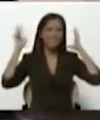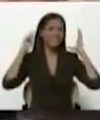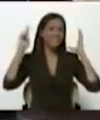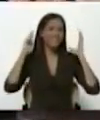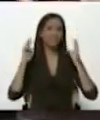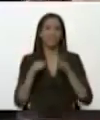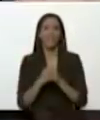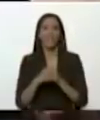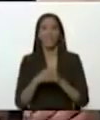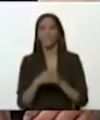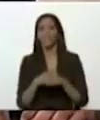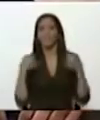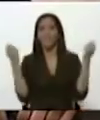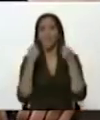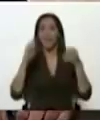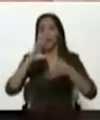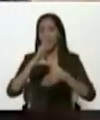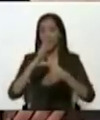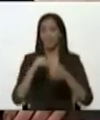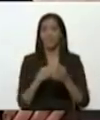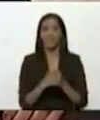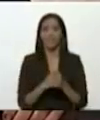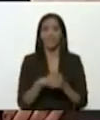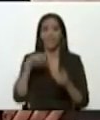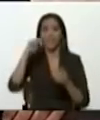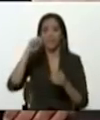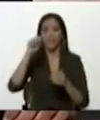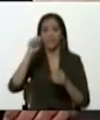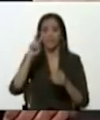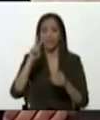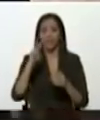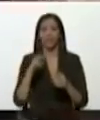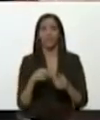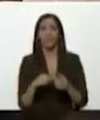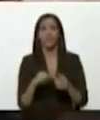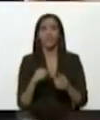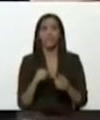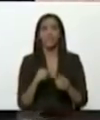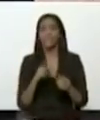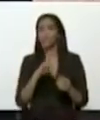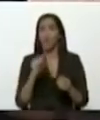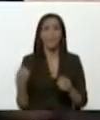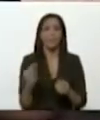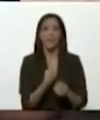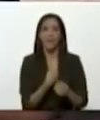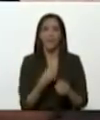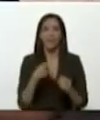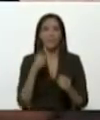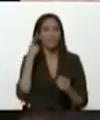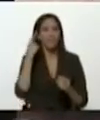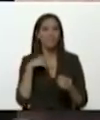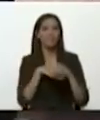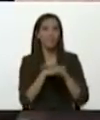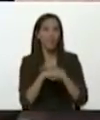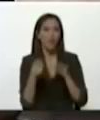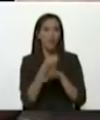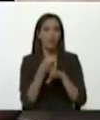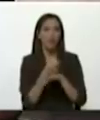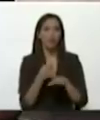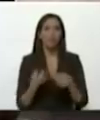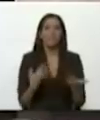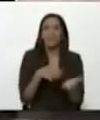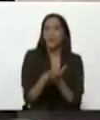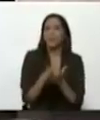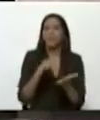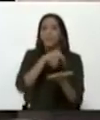Las Américas, te voy a sacar en EBTV, si no, me das las lucas, porque yo sé que tú eres testaferro del gobierno. ¿Qué es lo que pasó